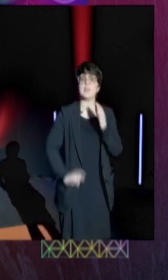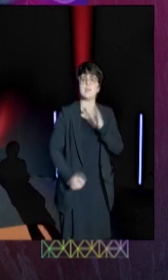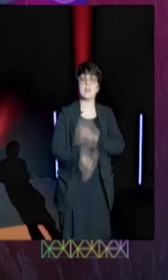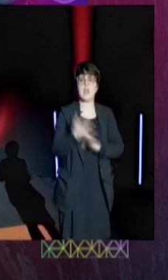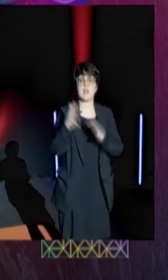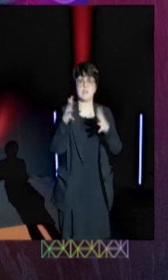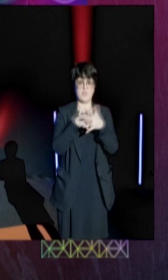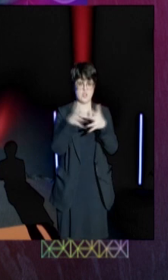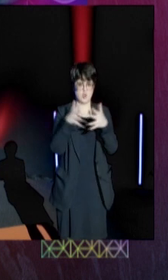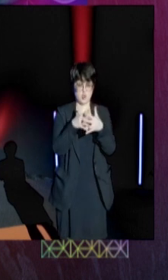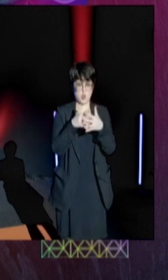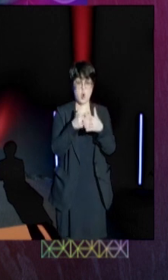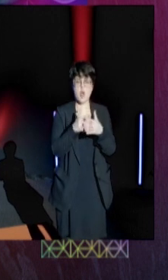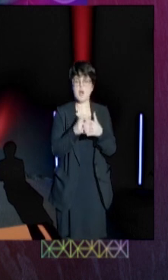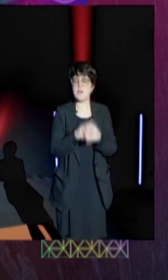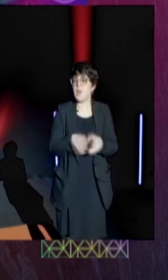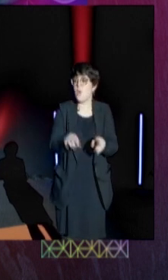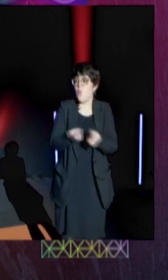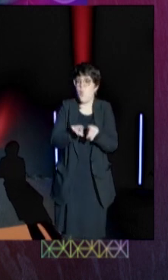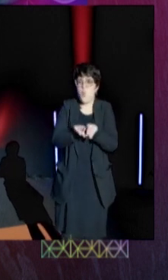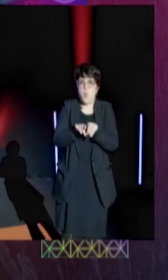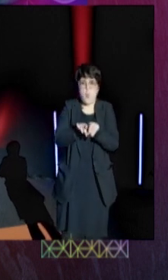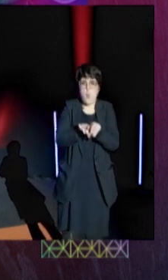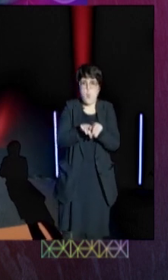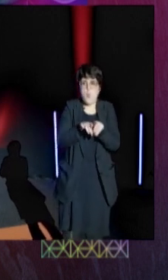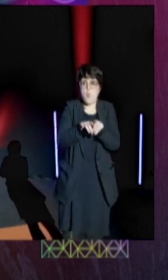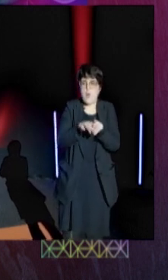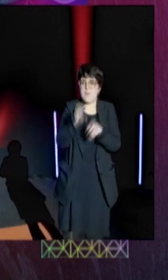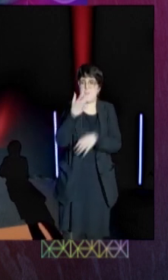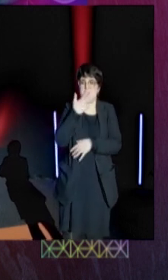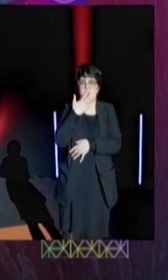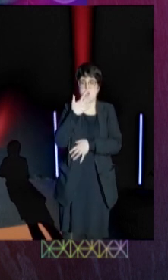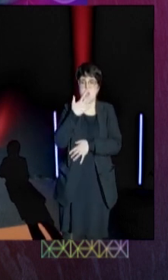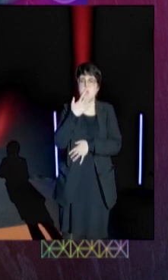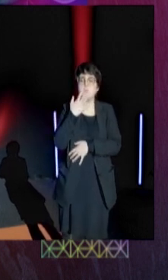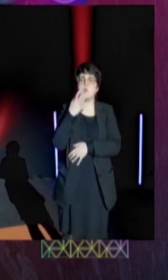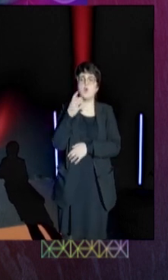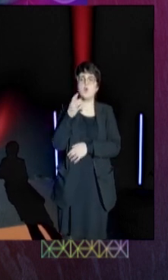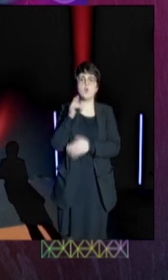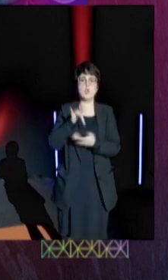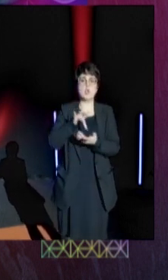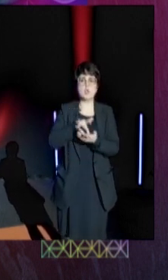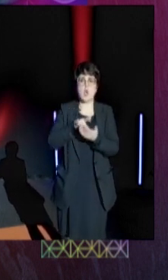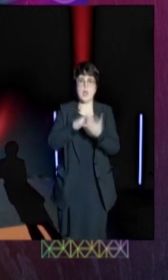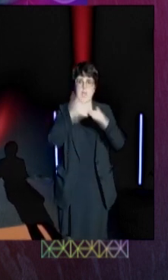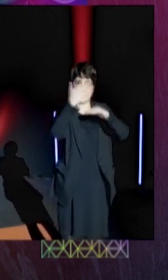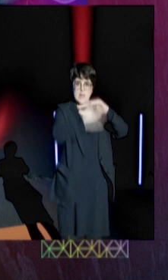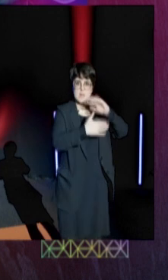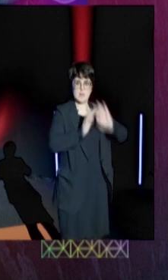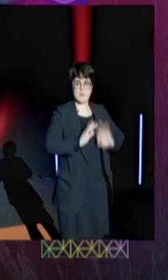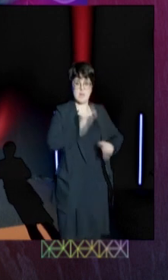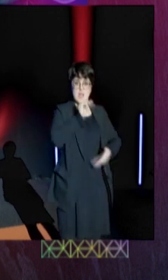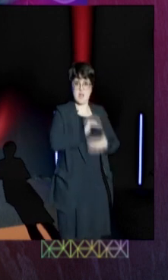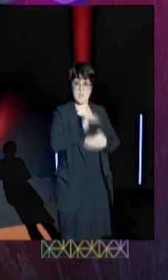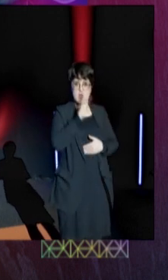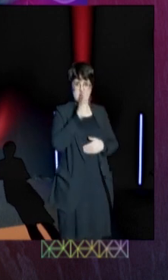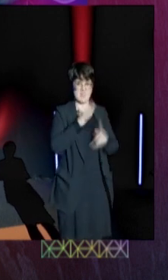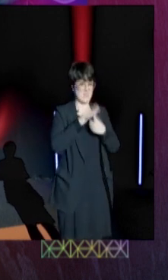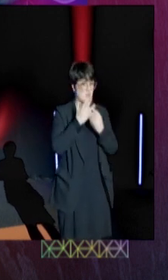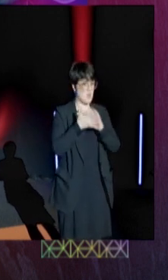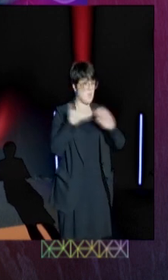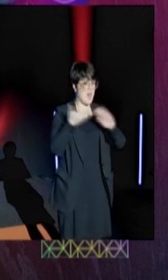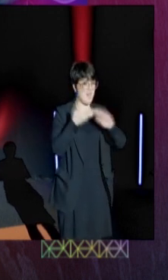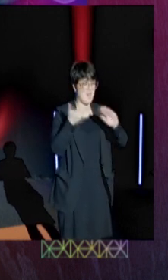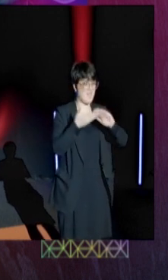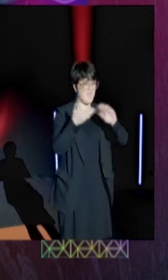infraestructuras del mismo modo que va van vamos a un mundo como decía antes donde va a haber restricciones de capacidad porque esto va tan rápido que las